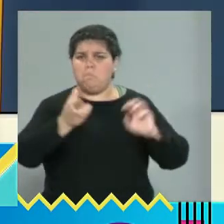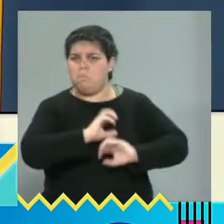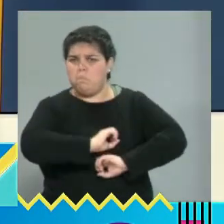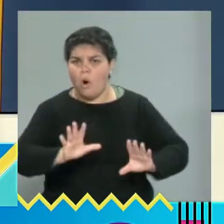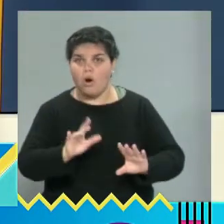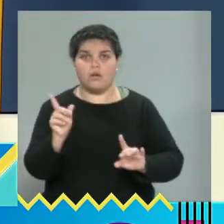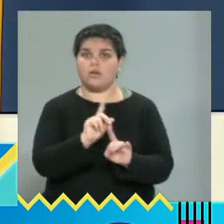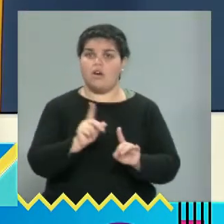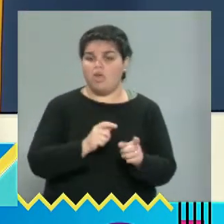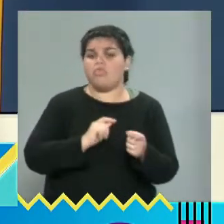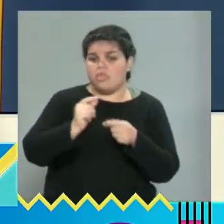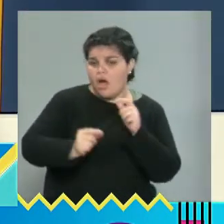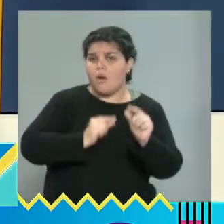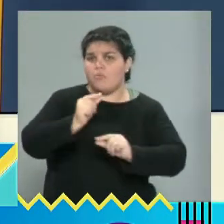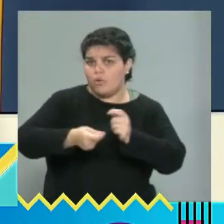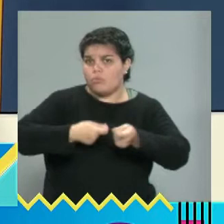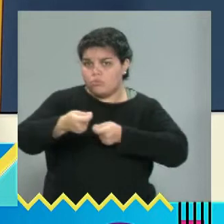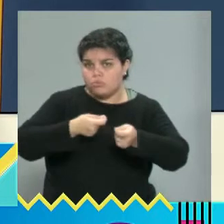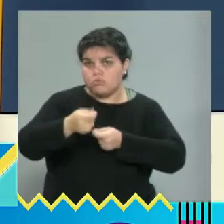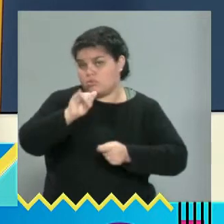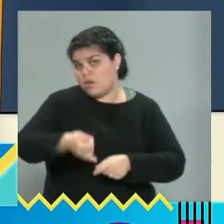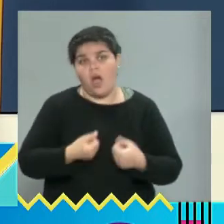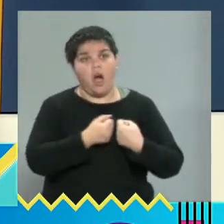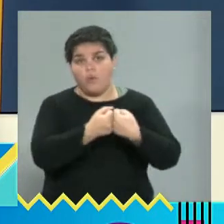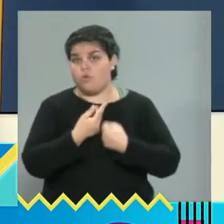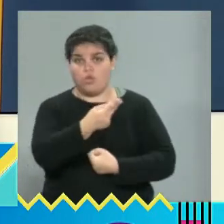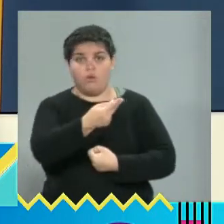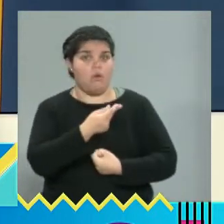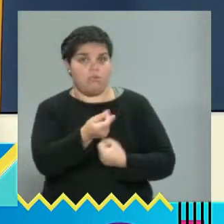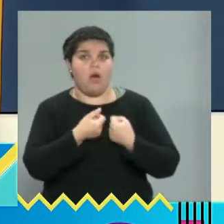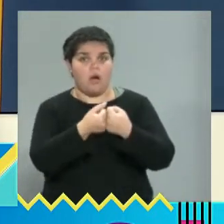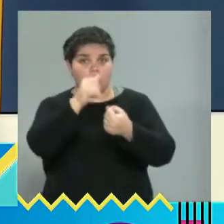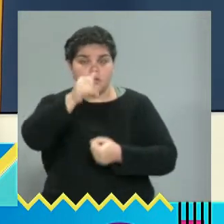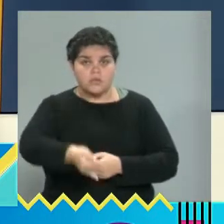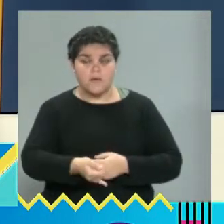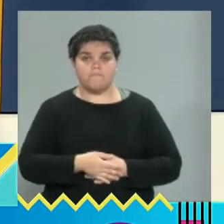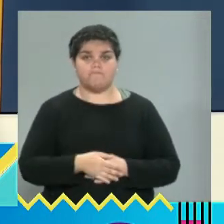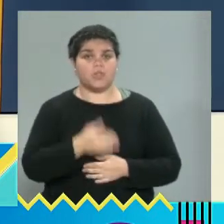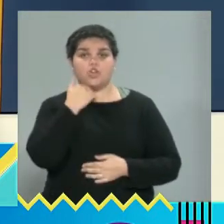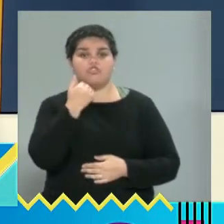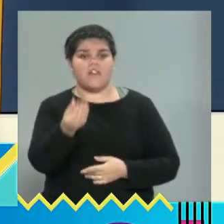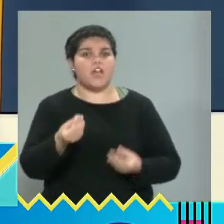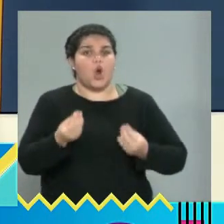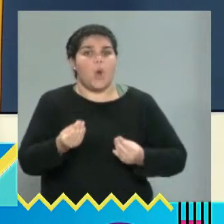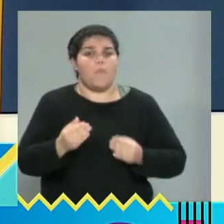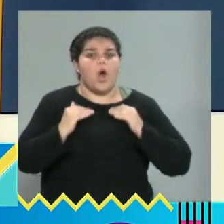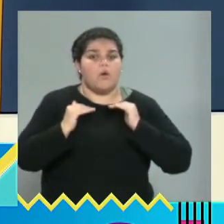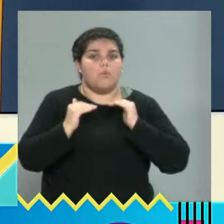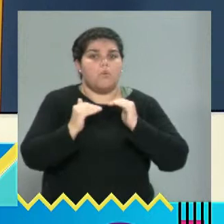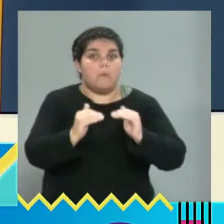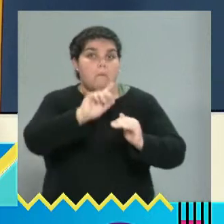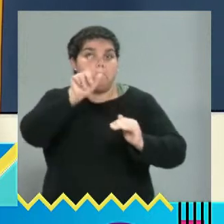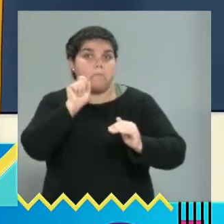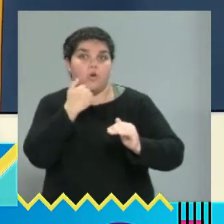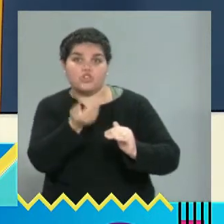Lo que estamos viendo, y coincido con Fede y con Jorge, es que todavía no sabemos dónde se va a estabilizar, dónde va a quedar el dólar, si en